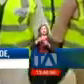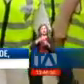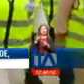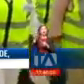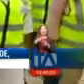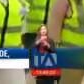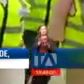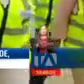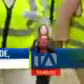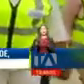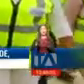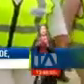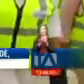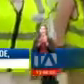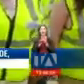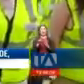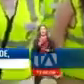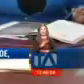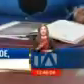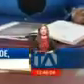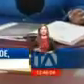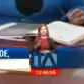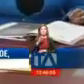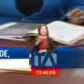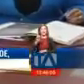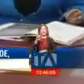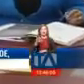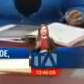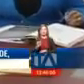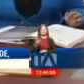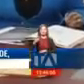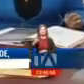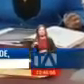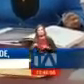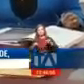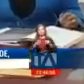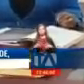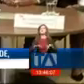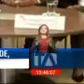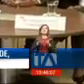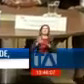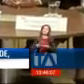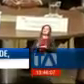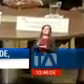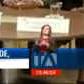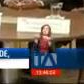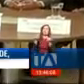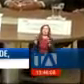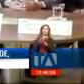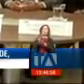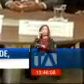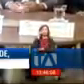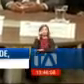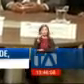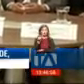Mera. Además, de determinar si es importante o no llamar a los ex y actuales funcionarios de la